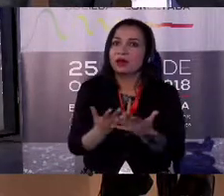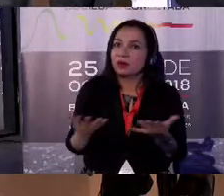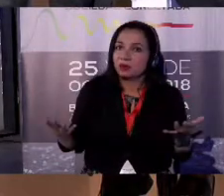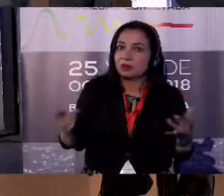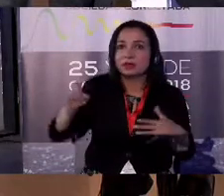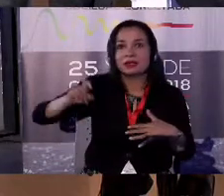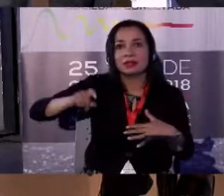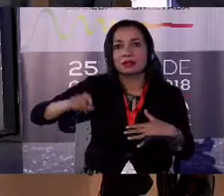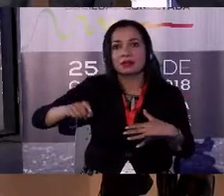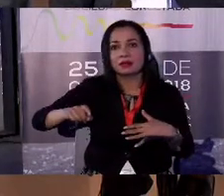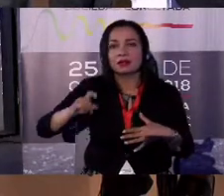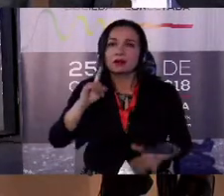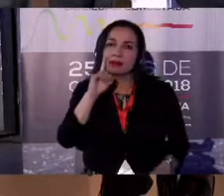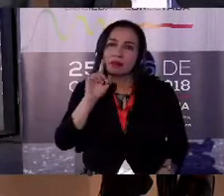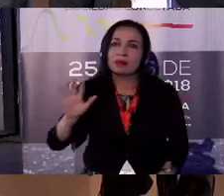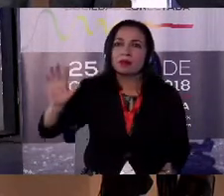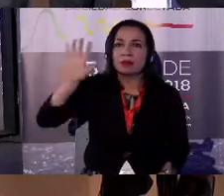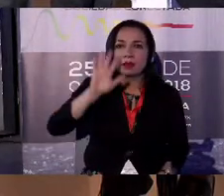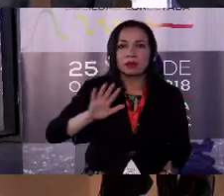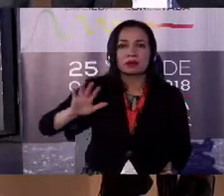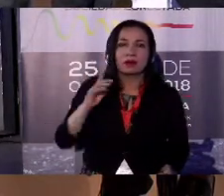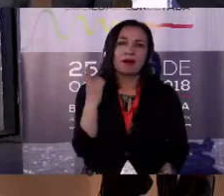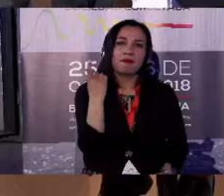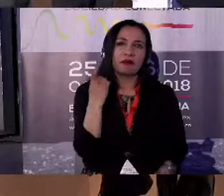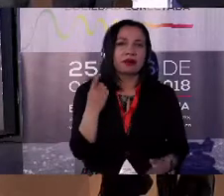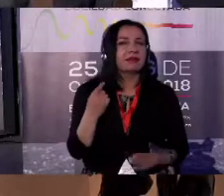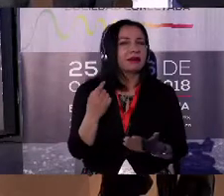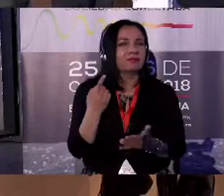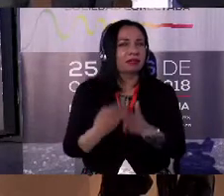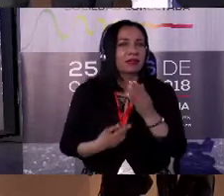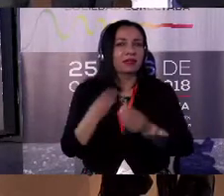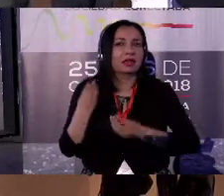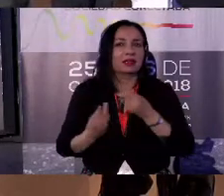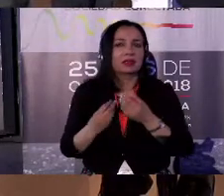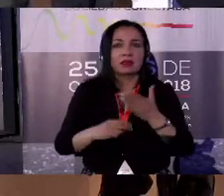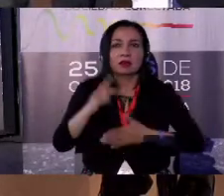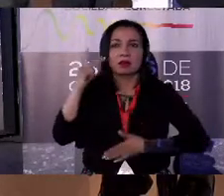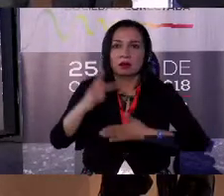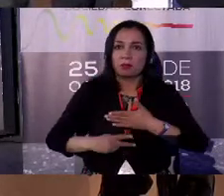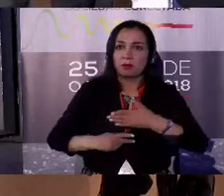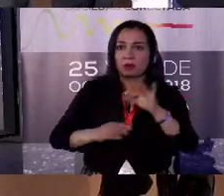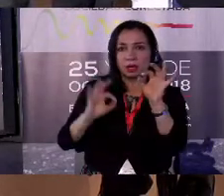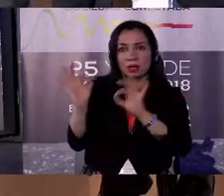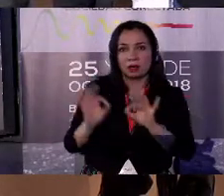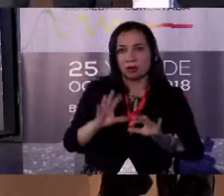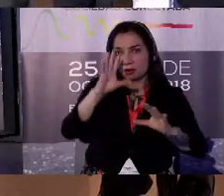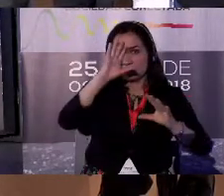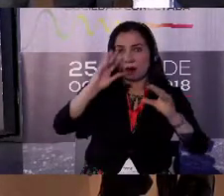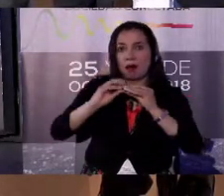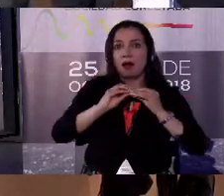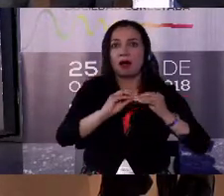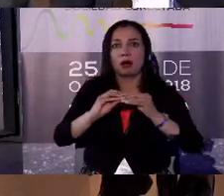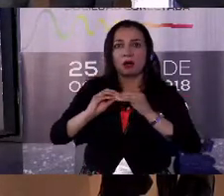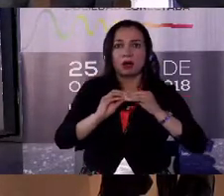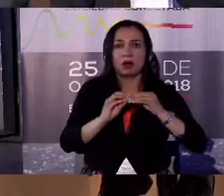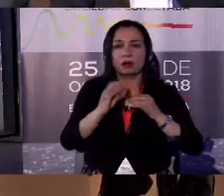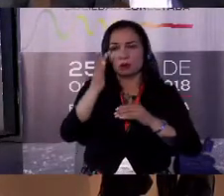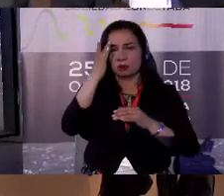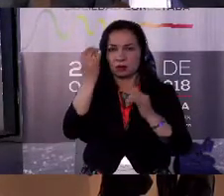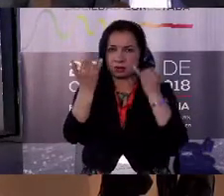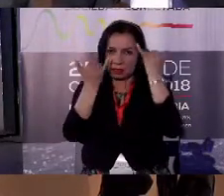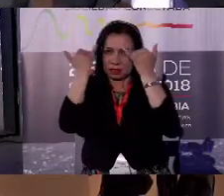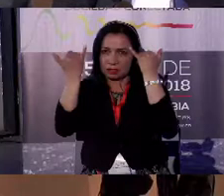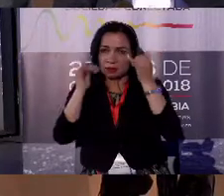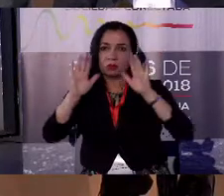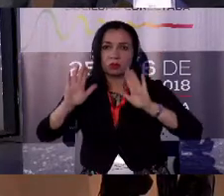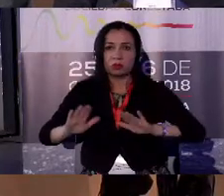mucho a nivel nacional es una vocación de coordinar todos esos proyectos para que no haya tanta superposición de iniciativas, que haya una